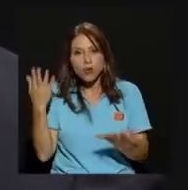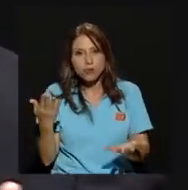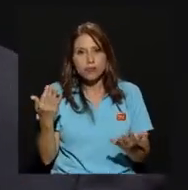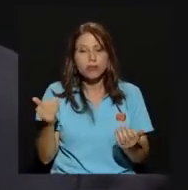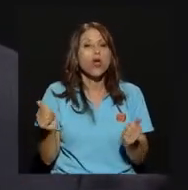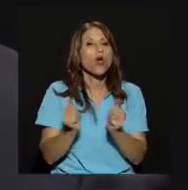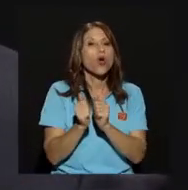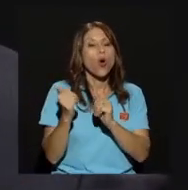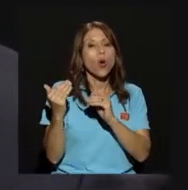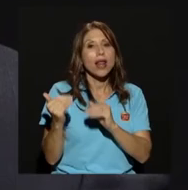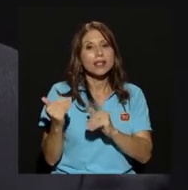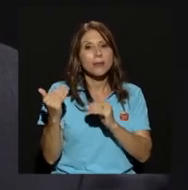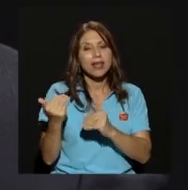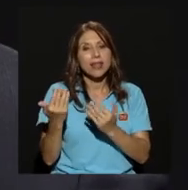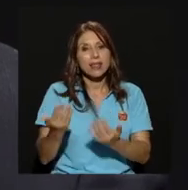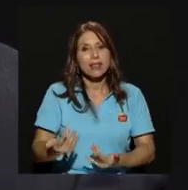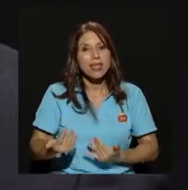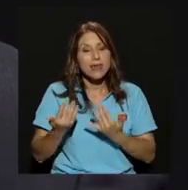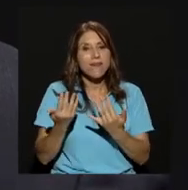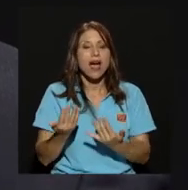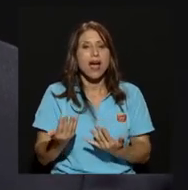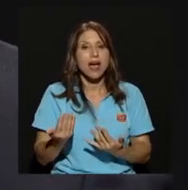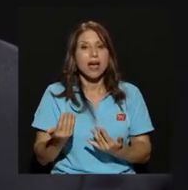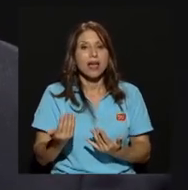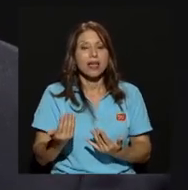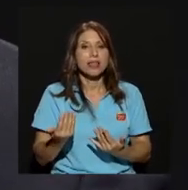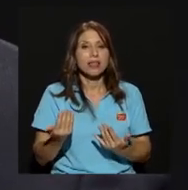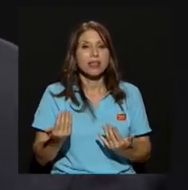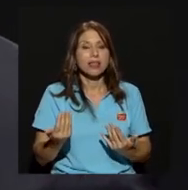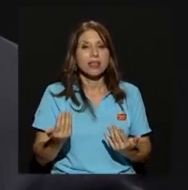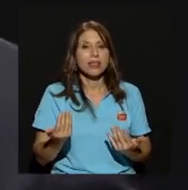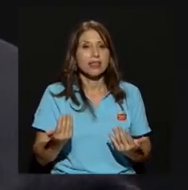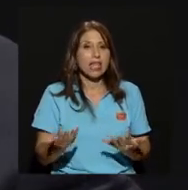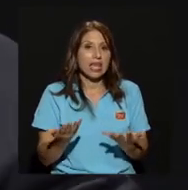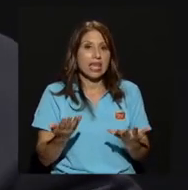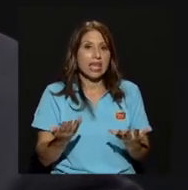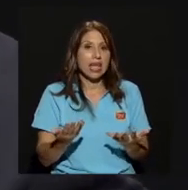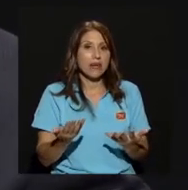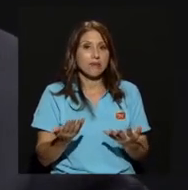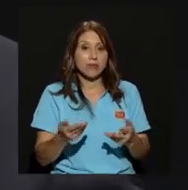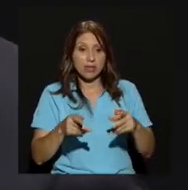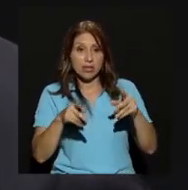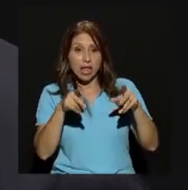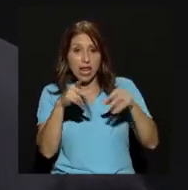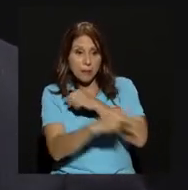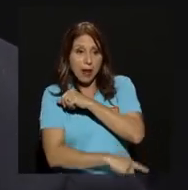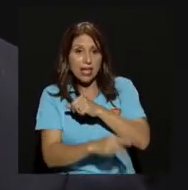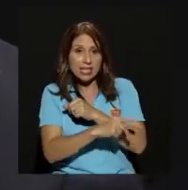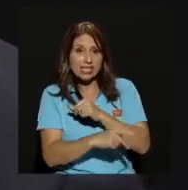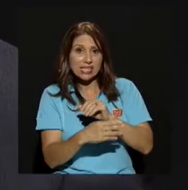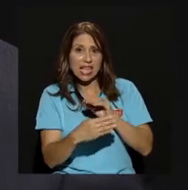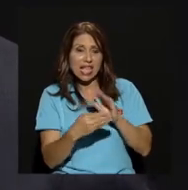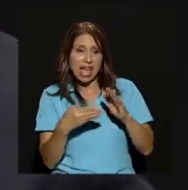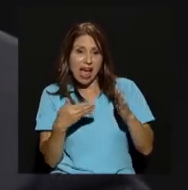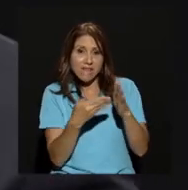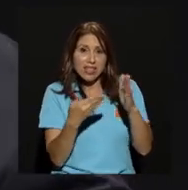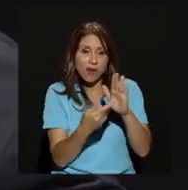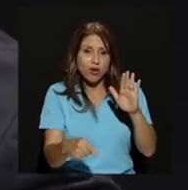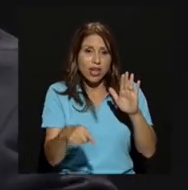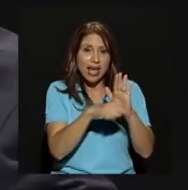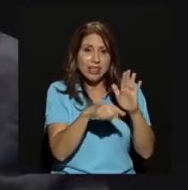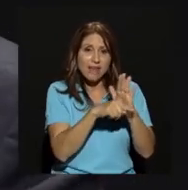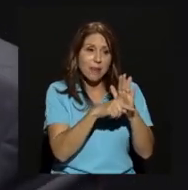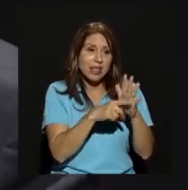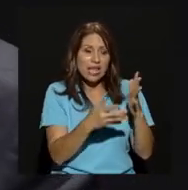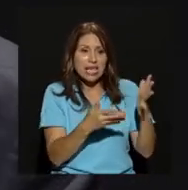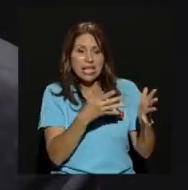quién se vea negativamente afectado por el fallo igual igual lo va a cumplir entonces